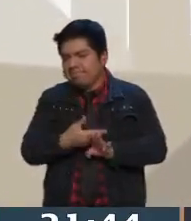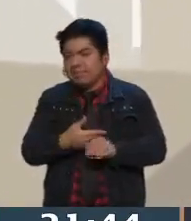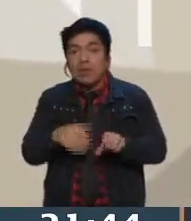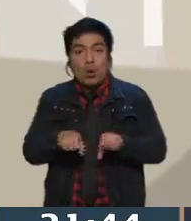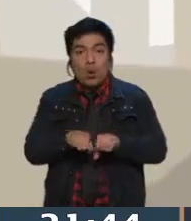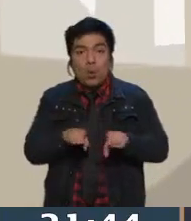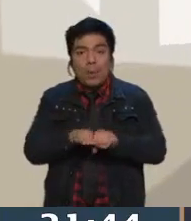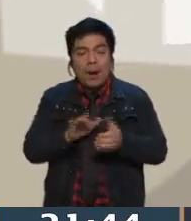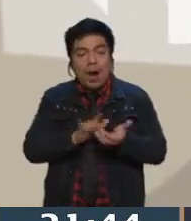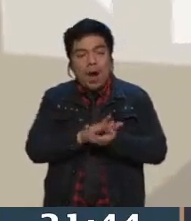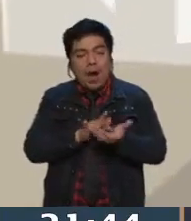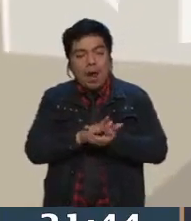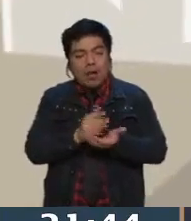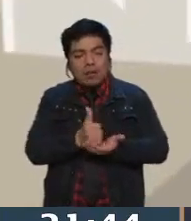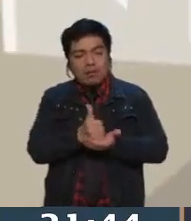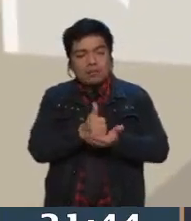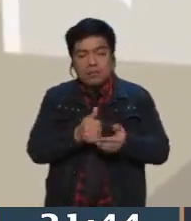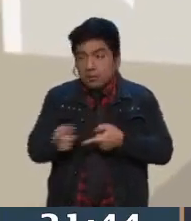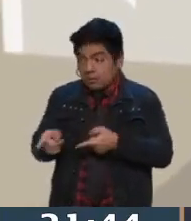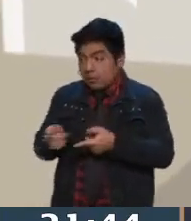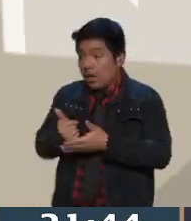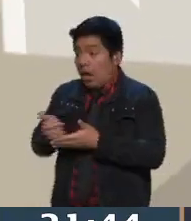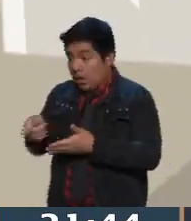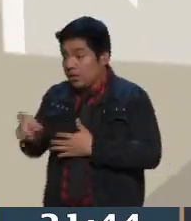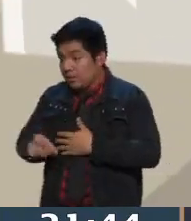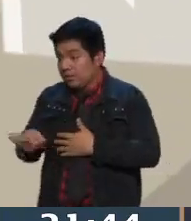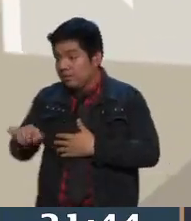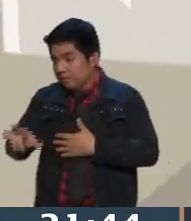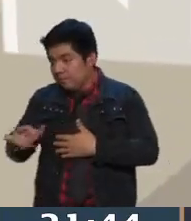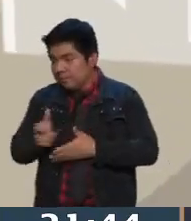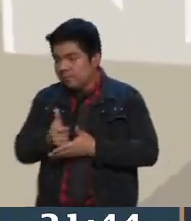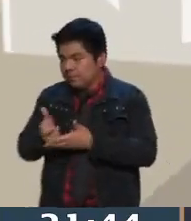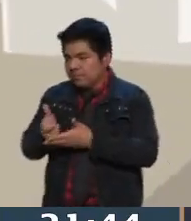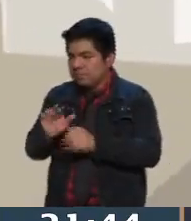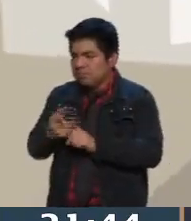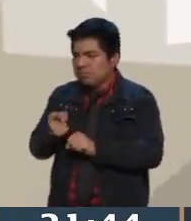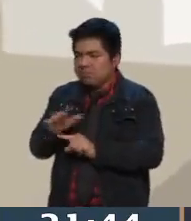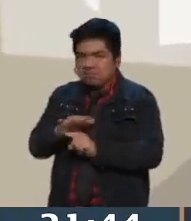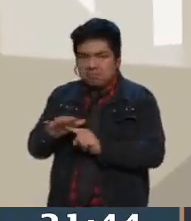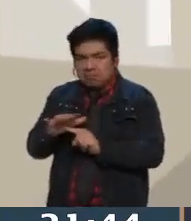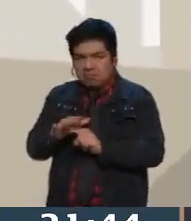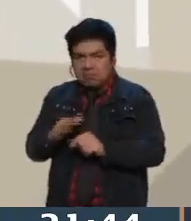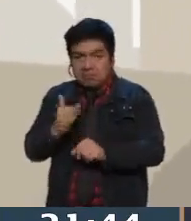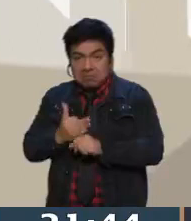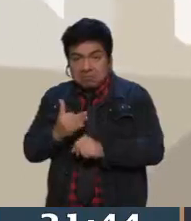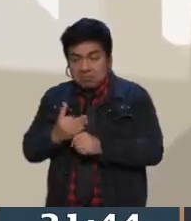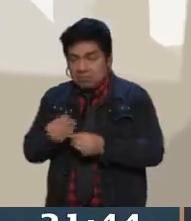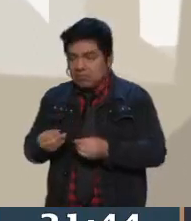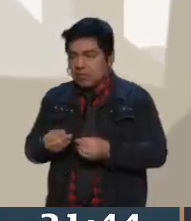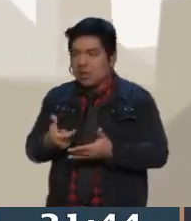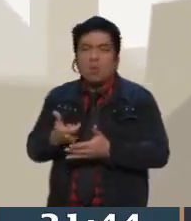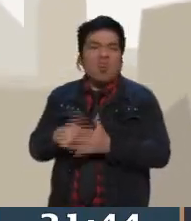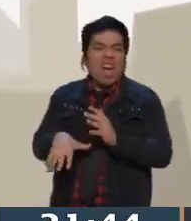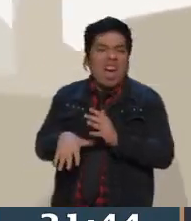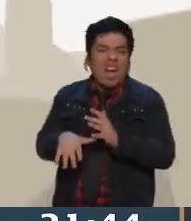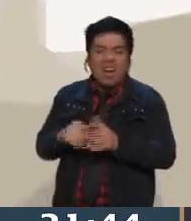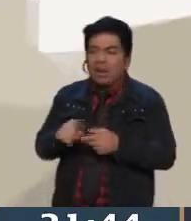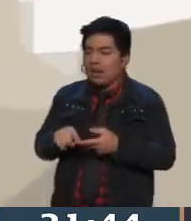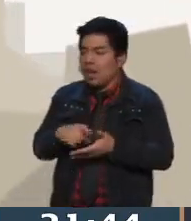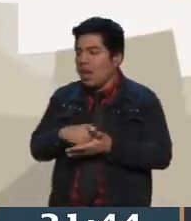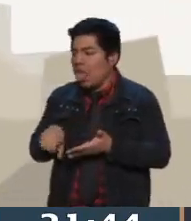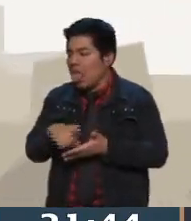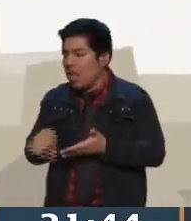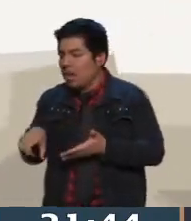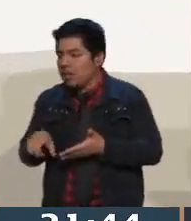muy grande hacia la candidata de oposición en el contexto de que hay una ganga, una gran barata, una compra